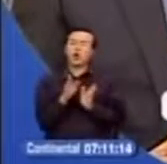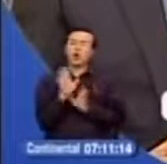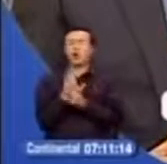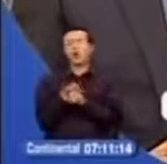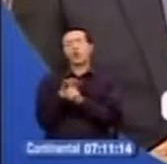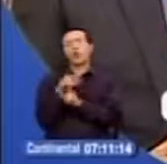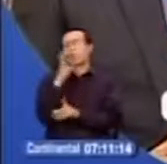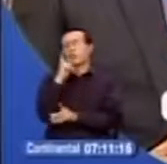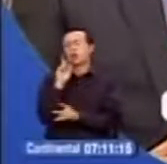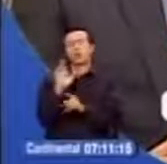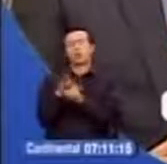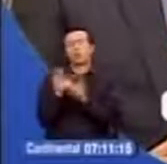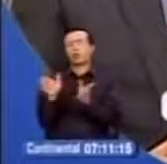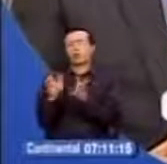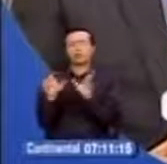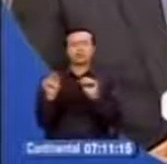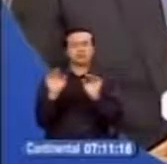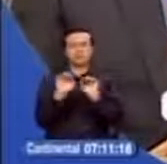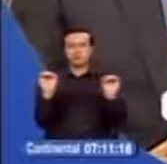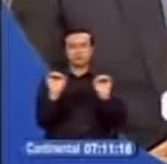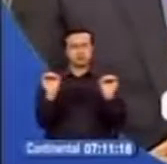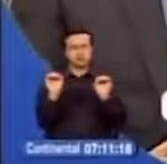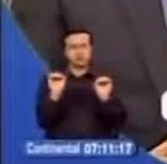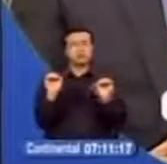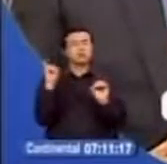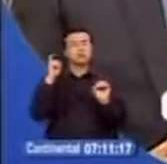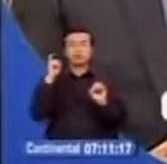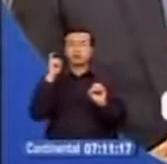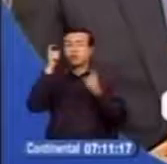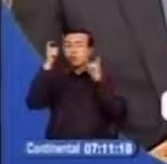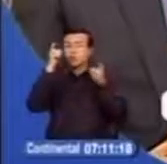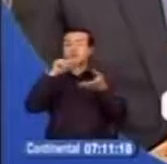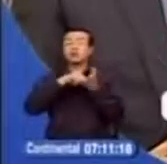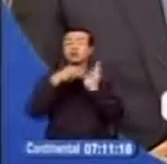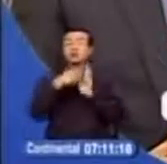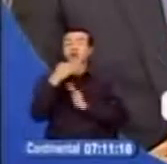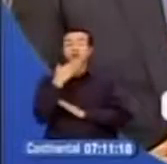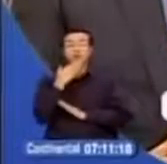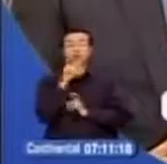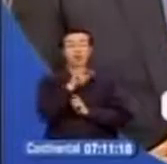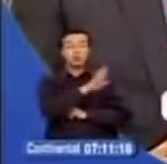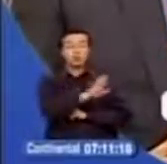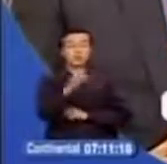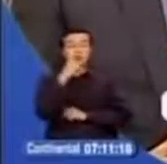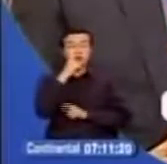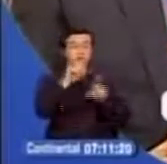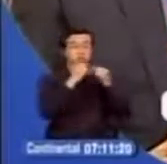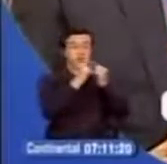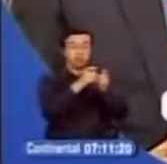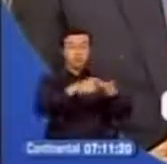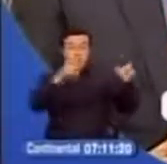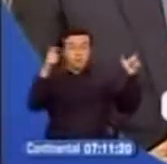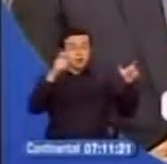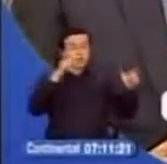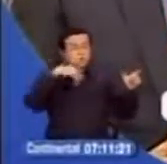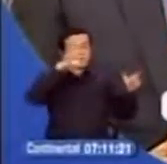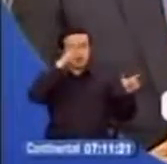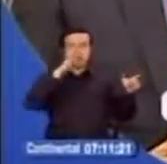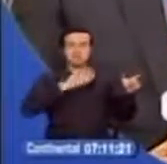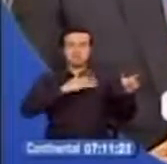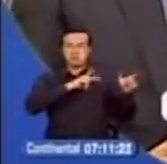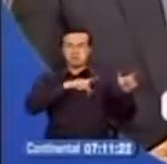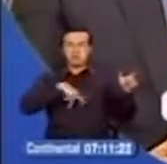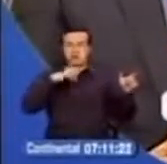gobernar es la cruz dura, la tarea difícil de hacer que el interés colectivo prime por